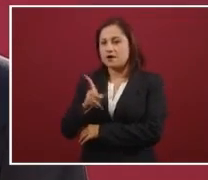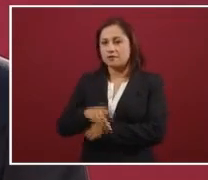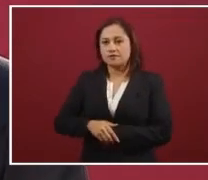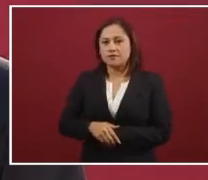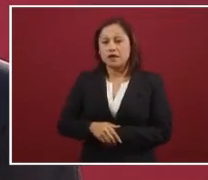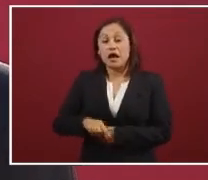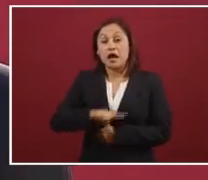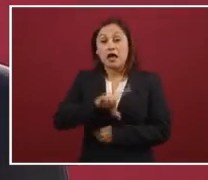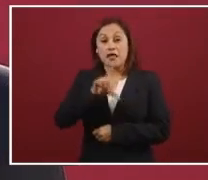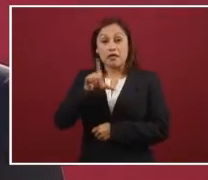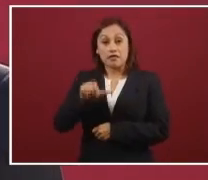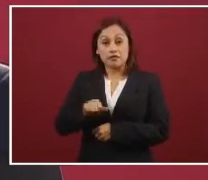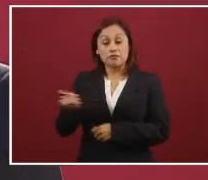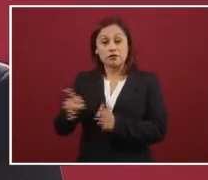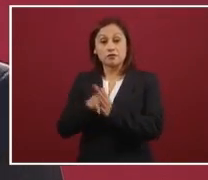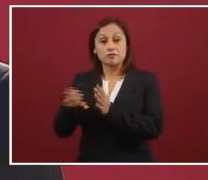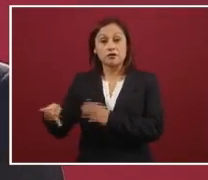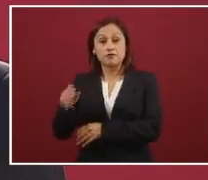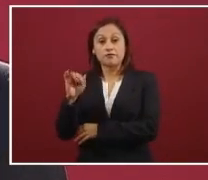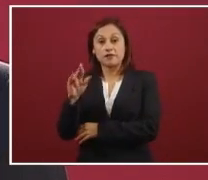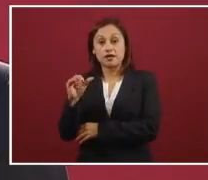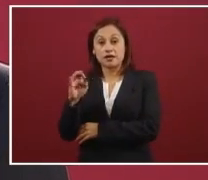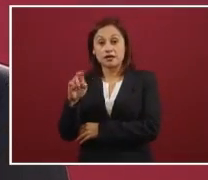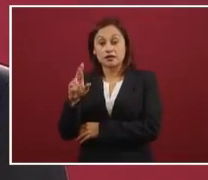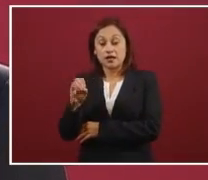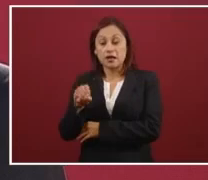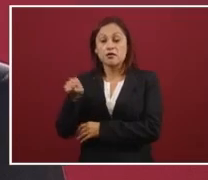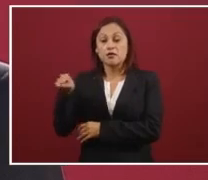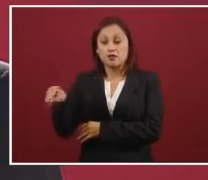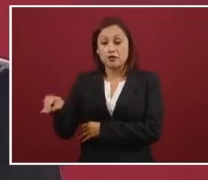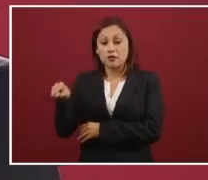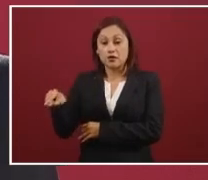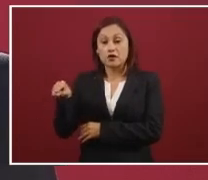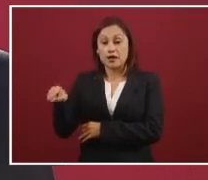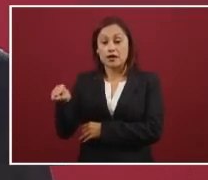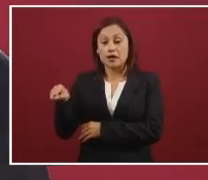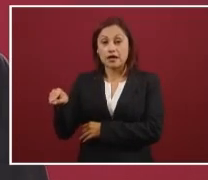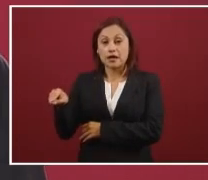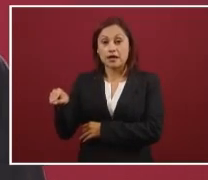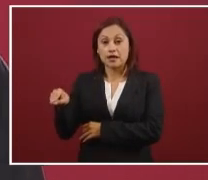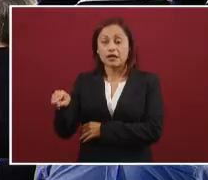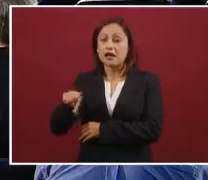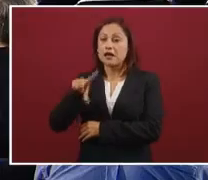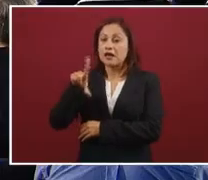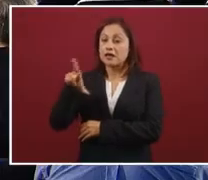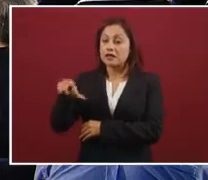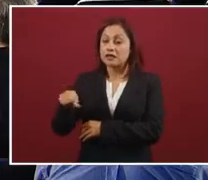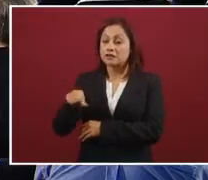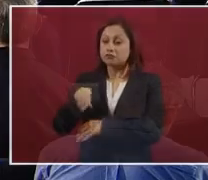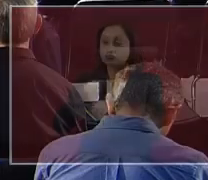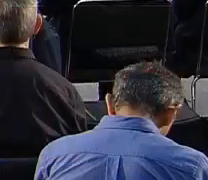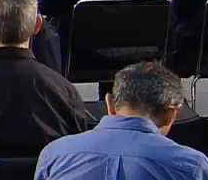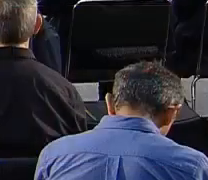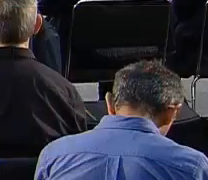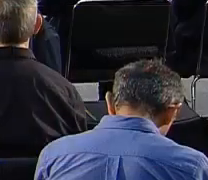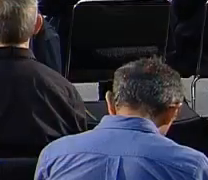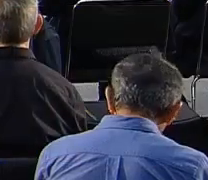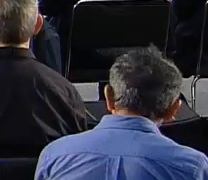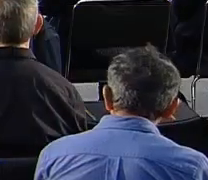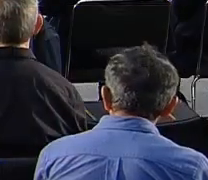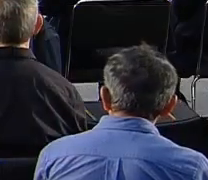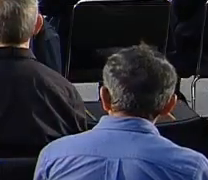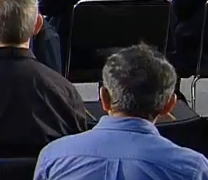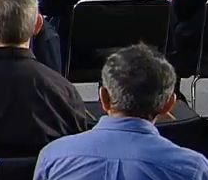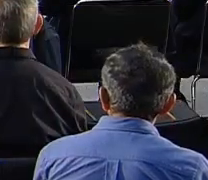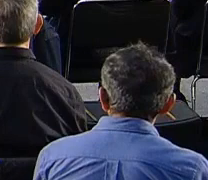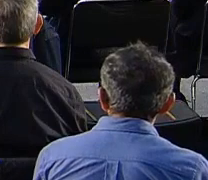se avienta, se lanza con una nota de que estábamos corriendo a los